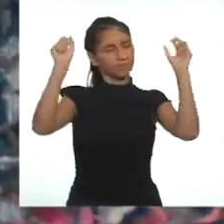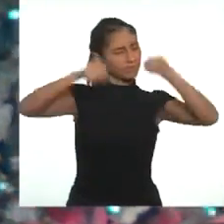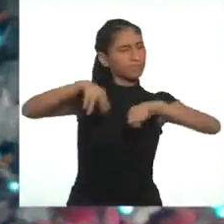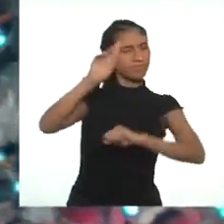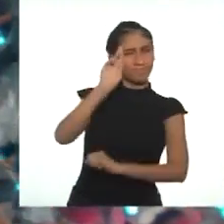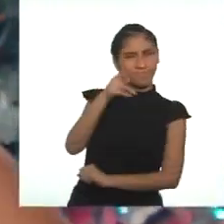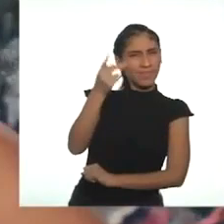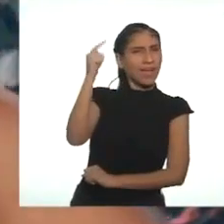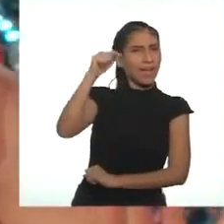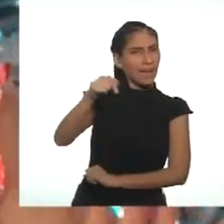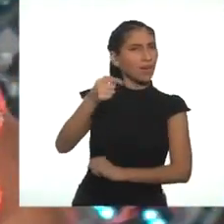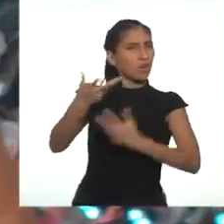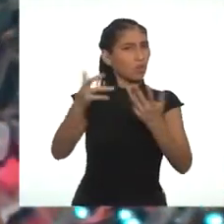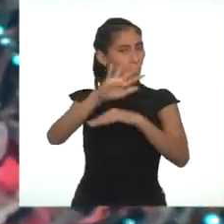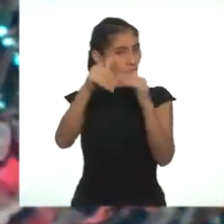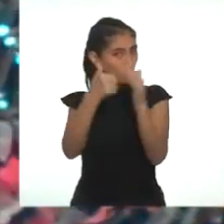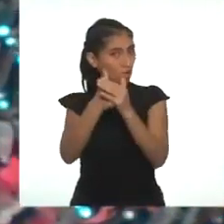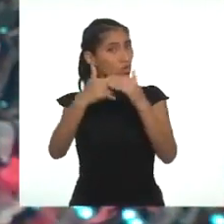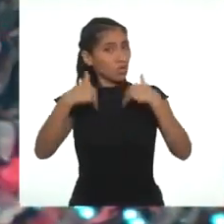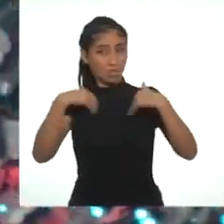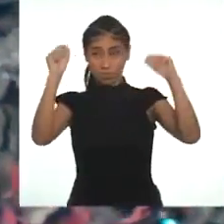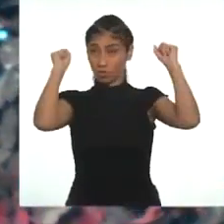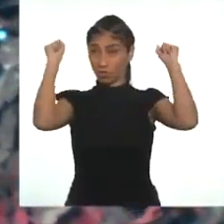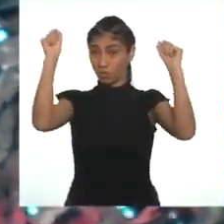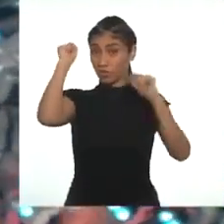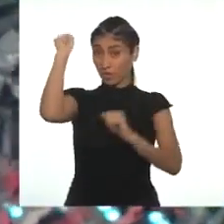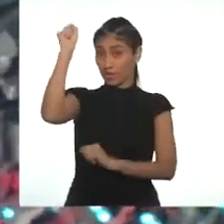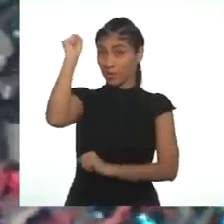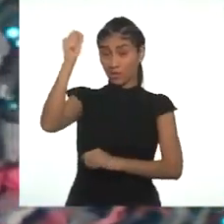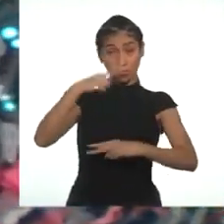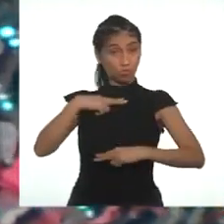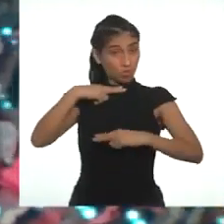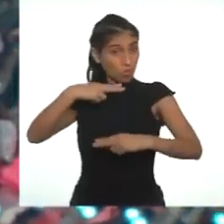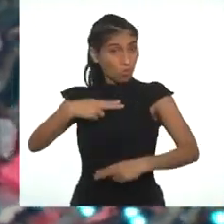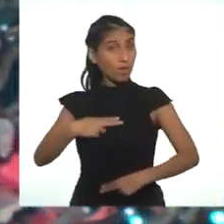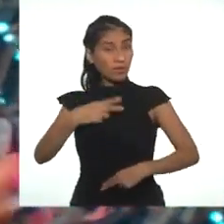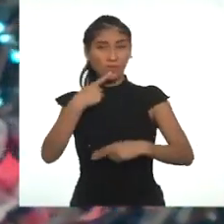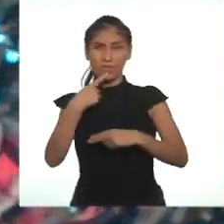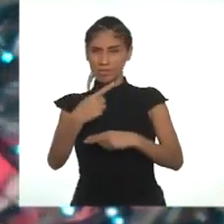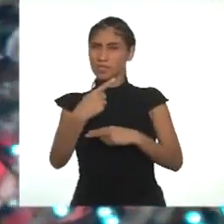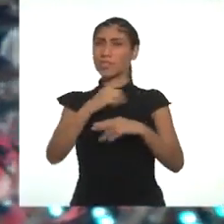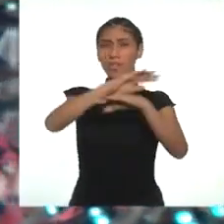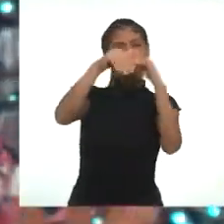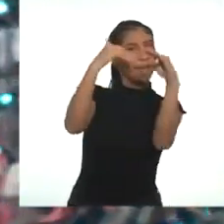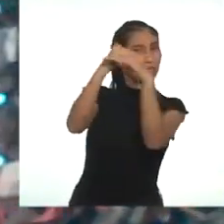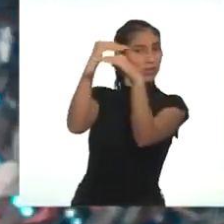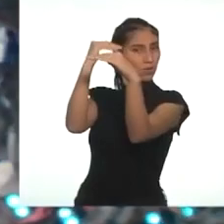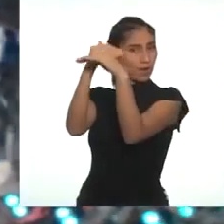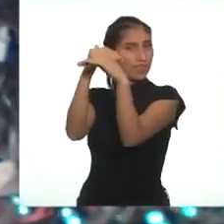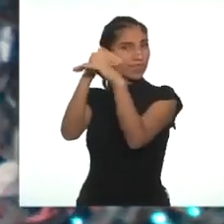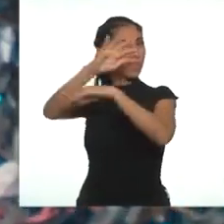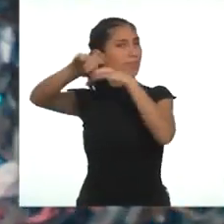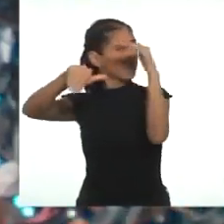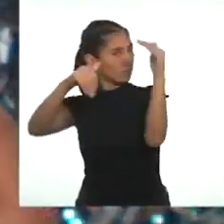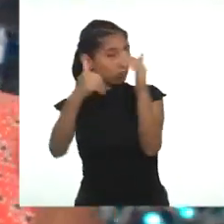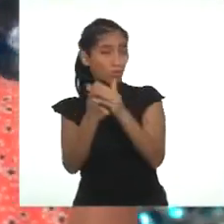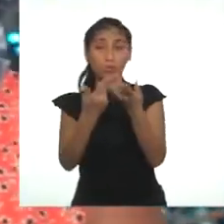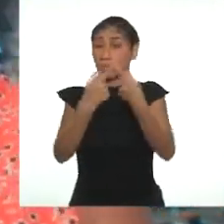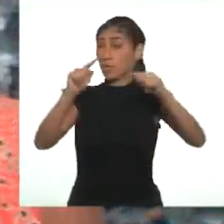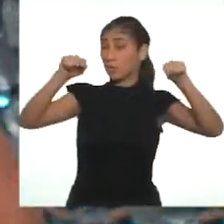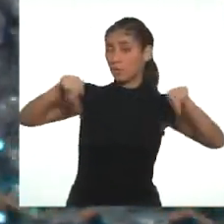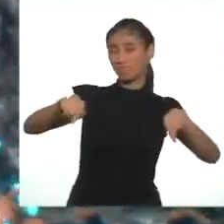Tienes razón, María. Ahora tenemos los derechos humanos. Se habla de la dignidad e igualdad de todas las personas,